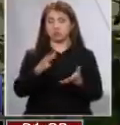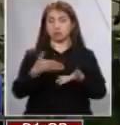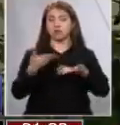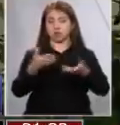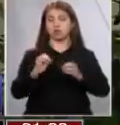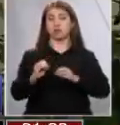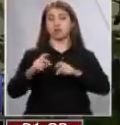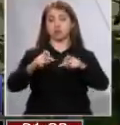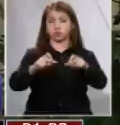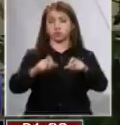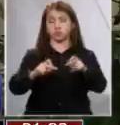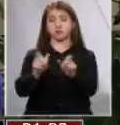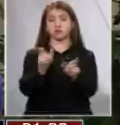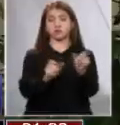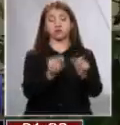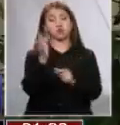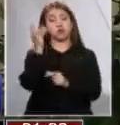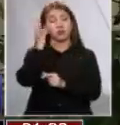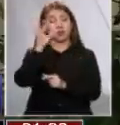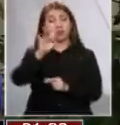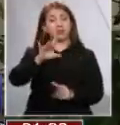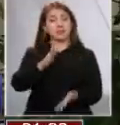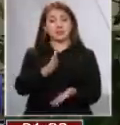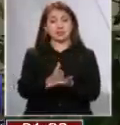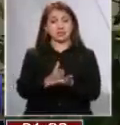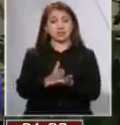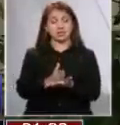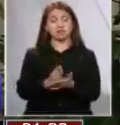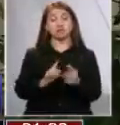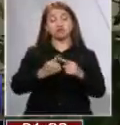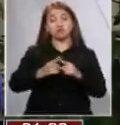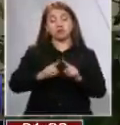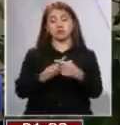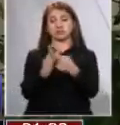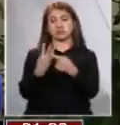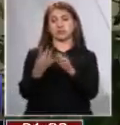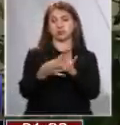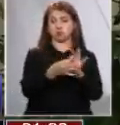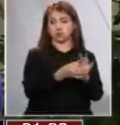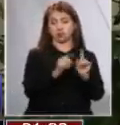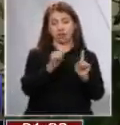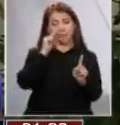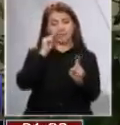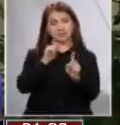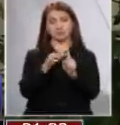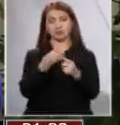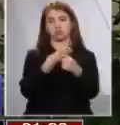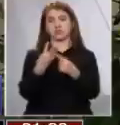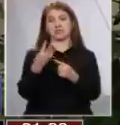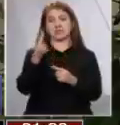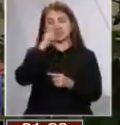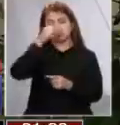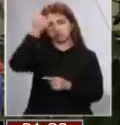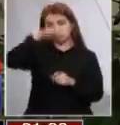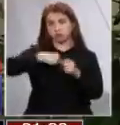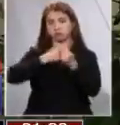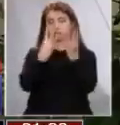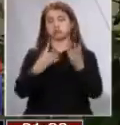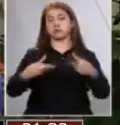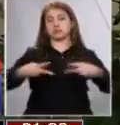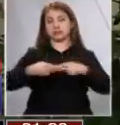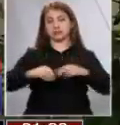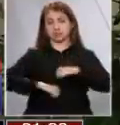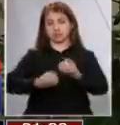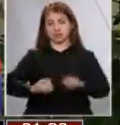la oportunidad a las mujeres de decidir en casos, tres causales específicas de despenalización de la interrupción del